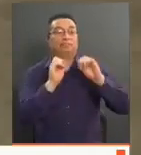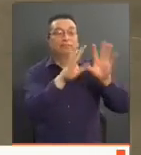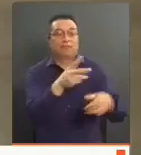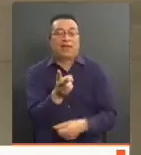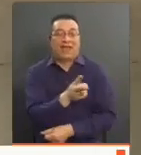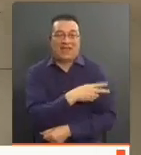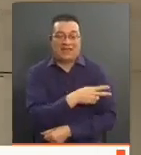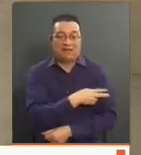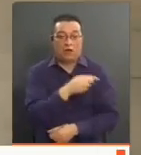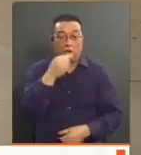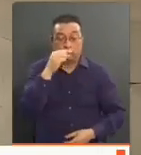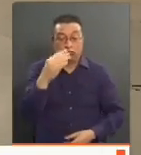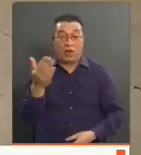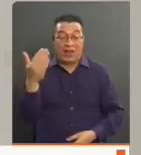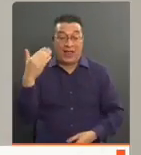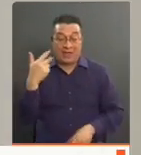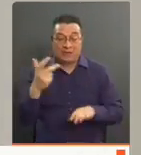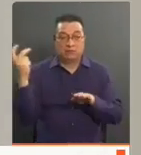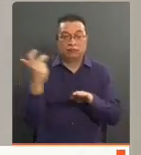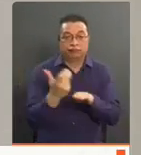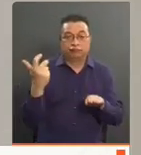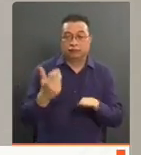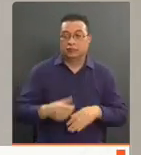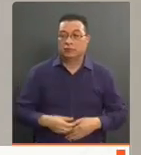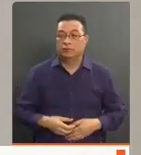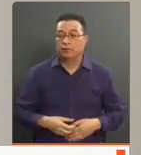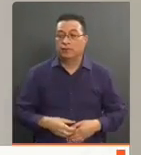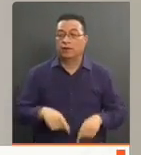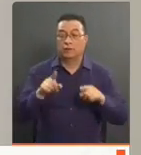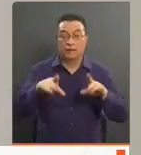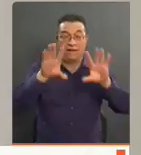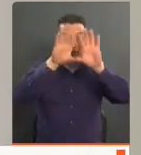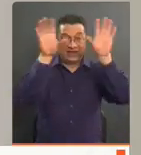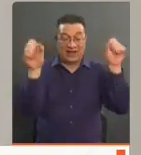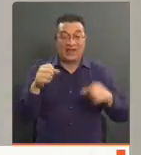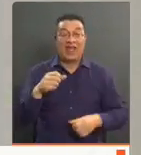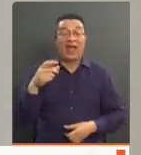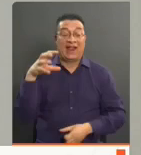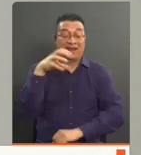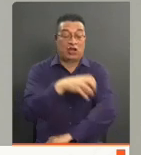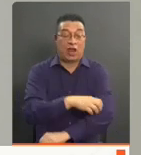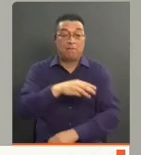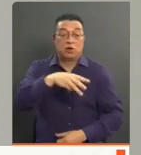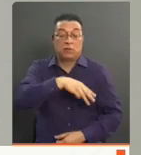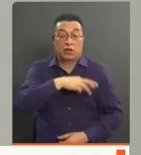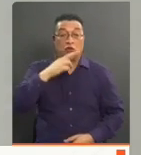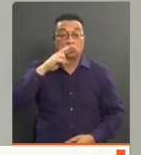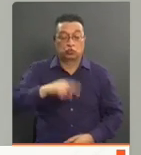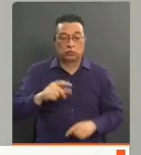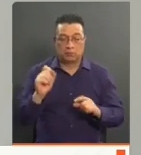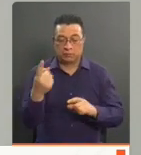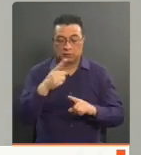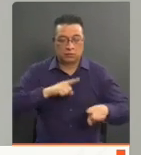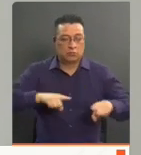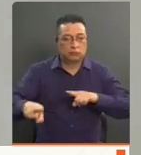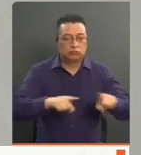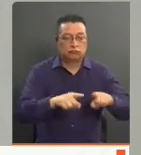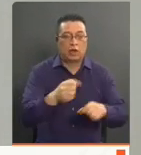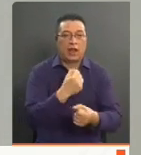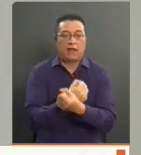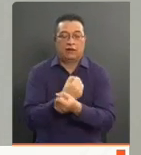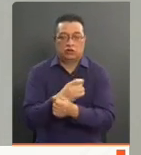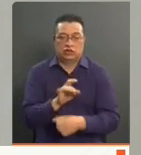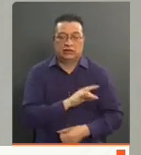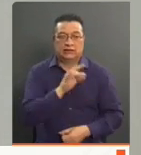solo minutos antes del asalto. La Fiscalía Regional Metropolitana Sur decretó las primeras diligencias a Carabineros de Chile